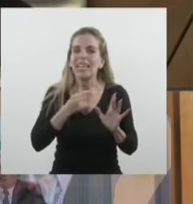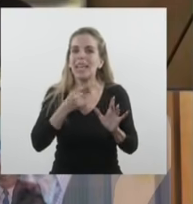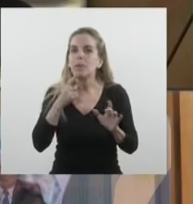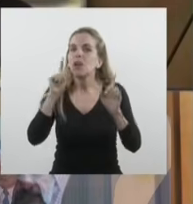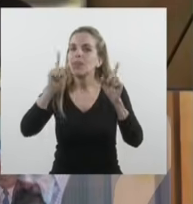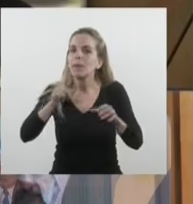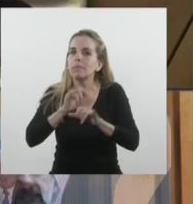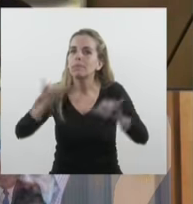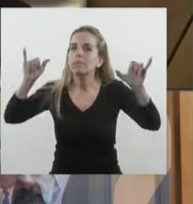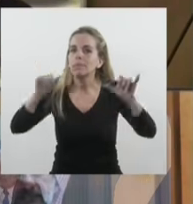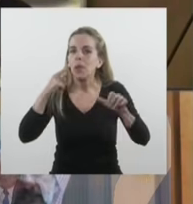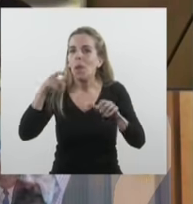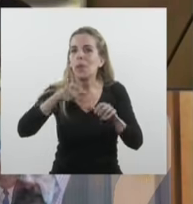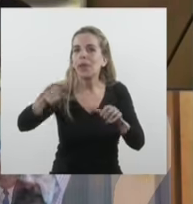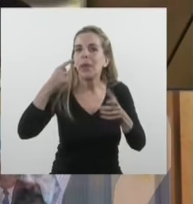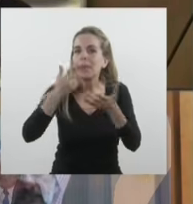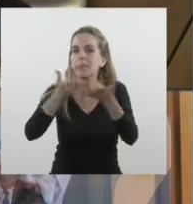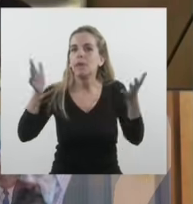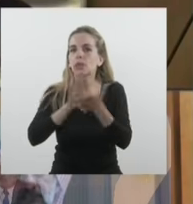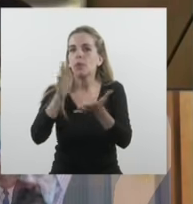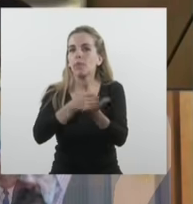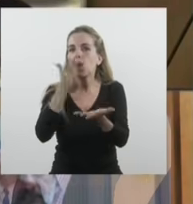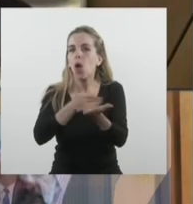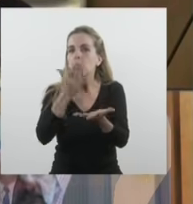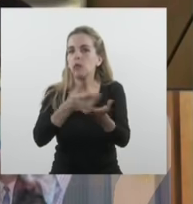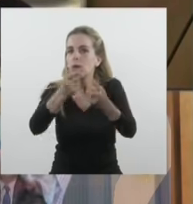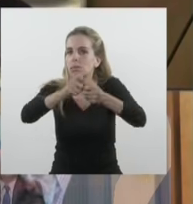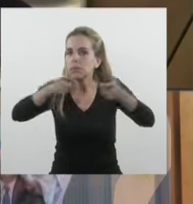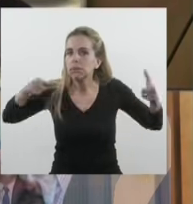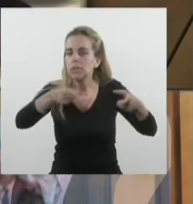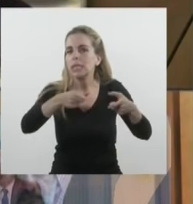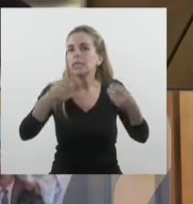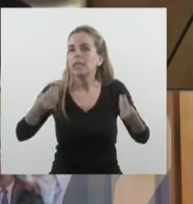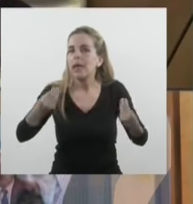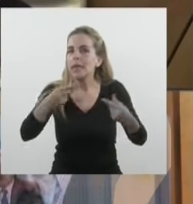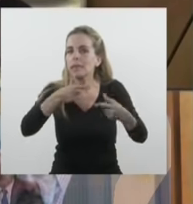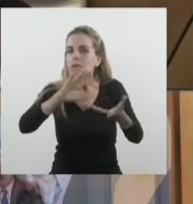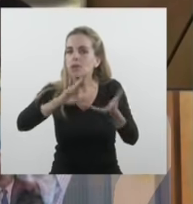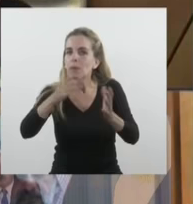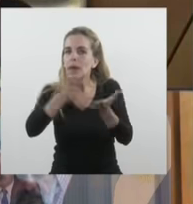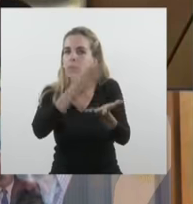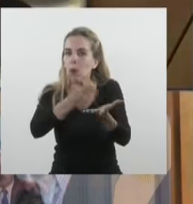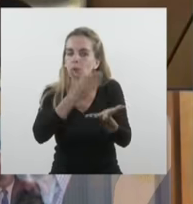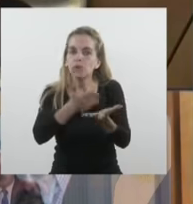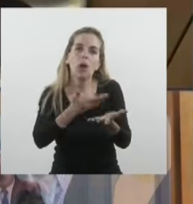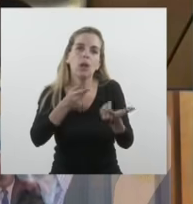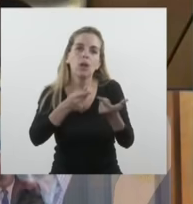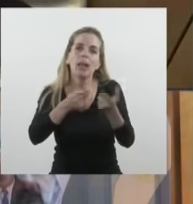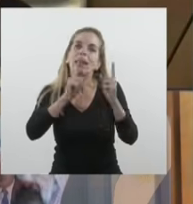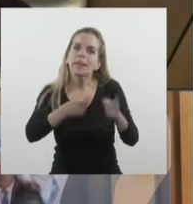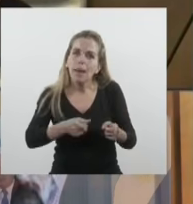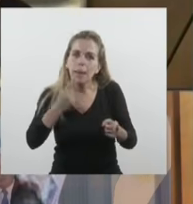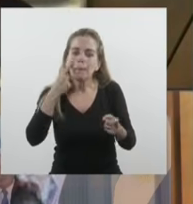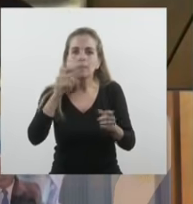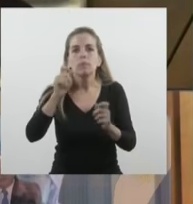una vídeo sobre la producción y sobre las capacidades de producción y también después va a ser